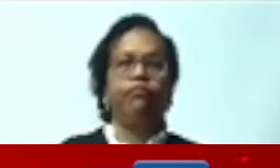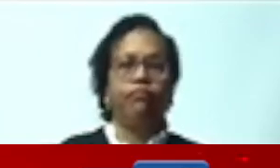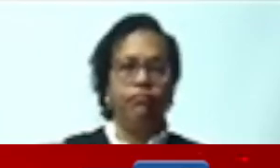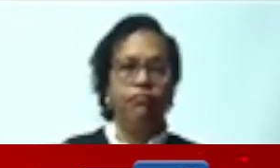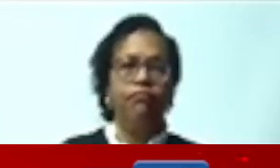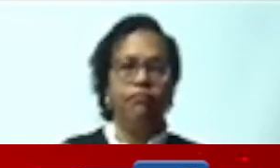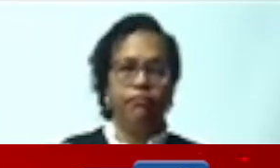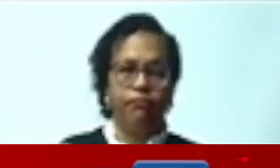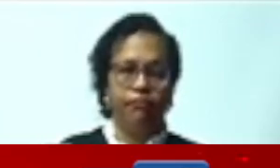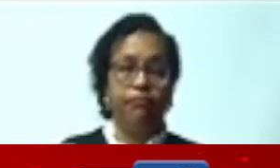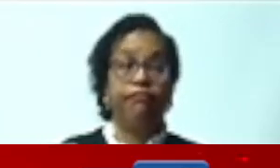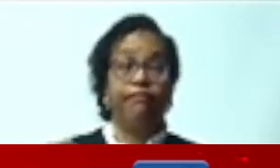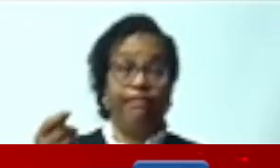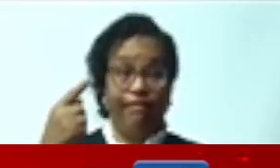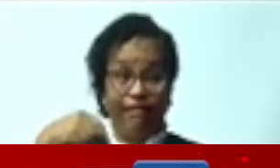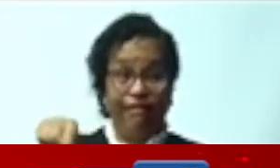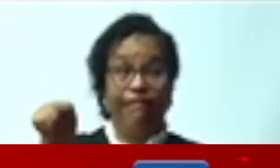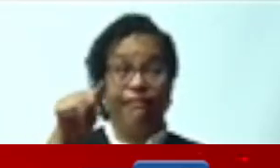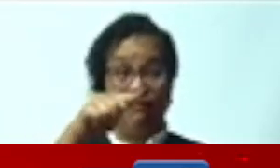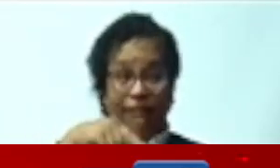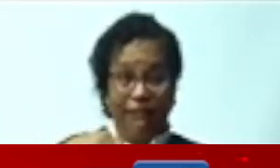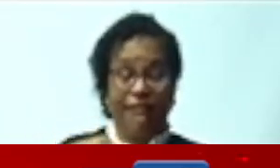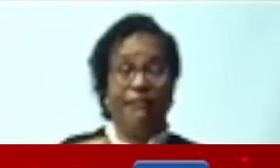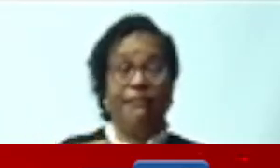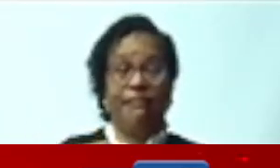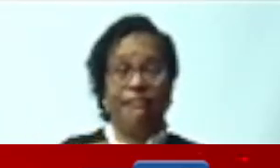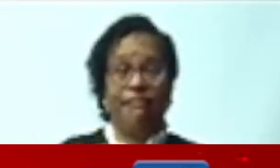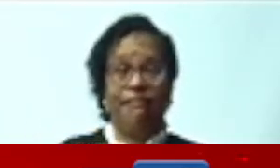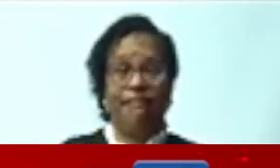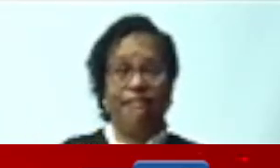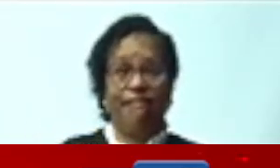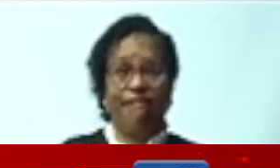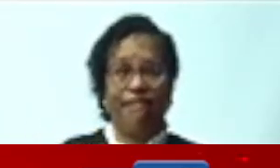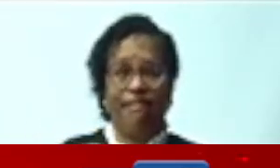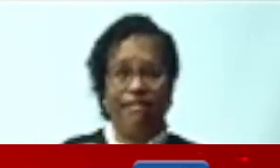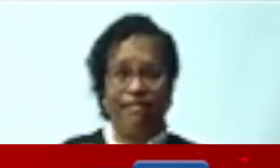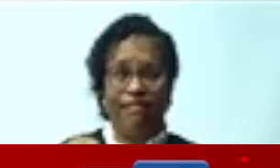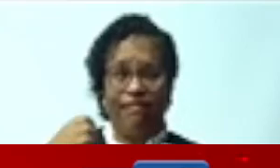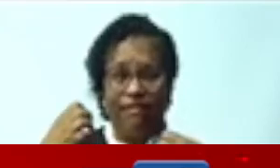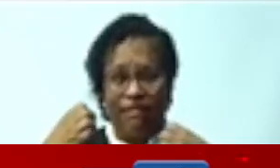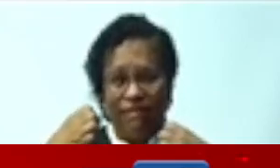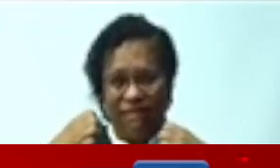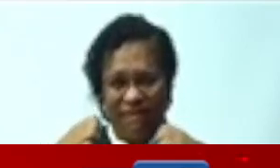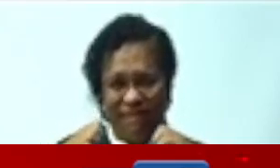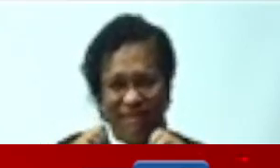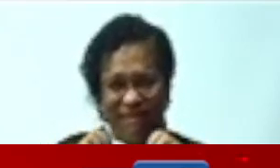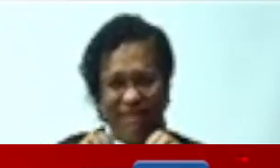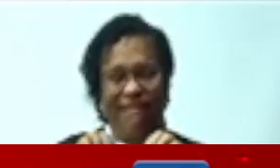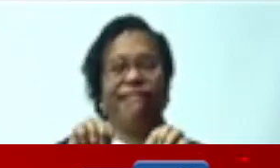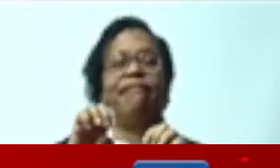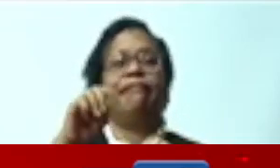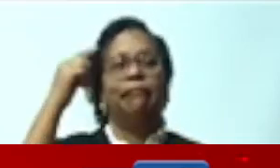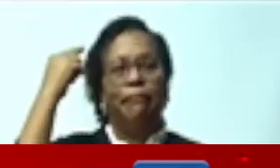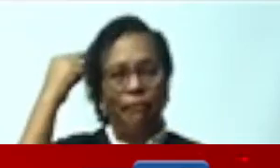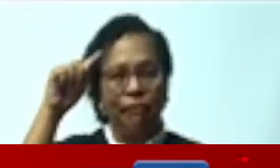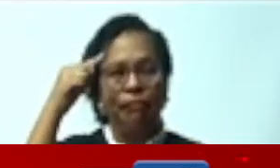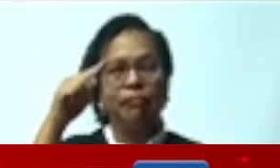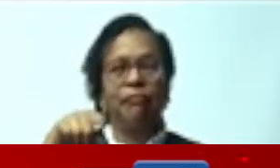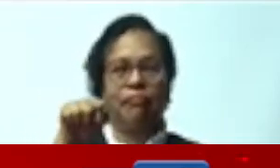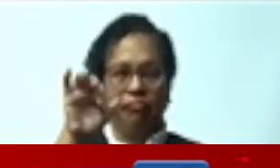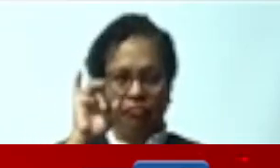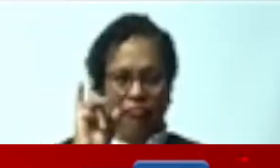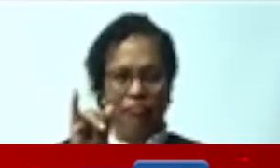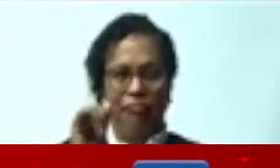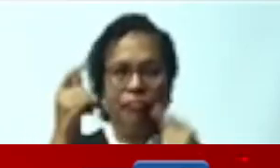Miembros que lucharon durante mucho tiempo para que eso se plasmara y gobiernos